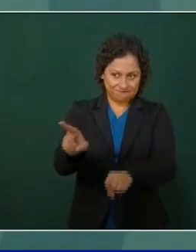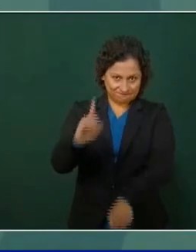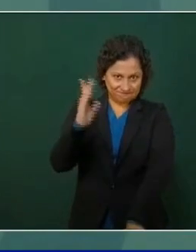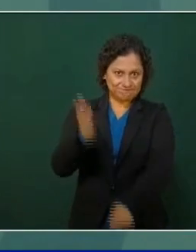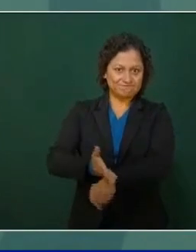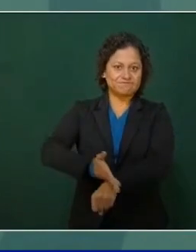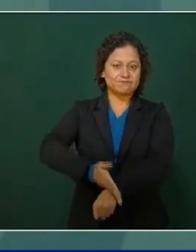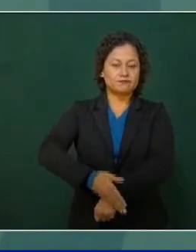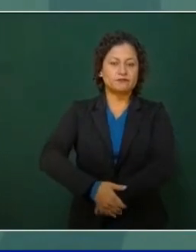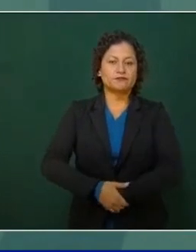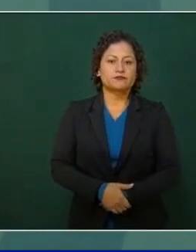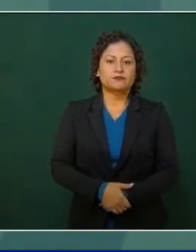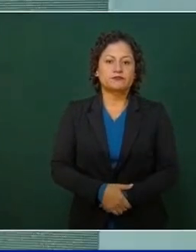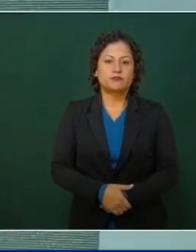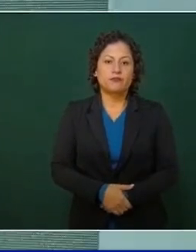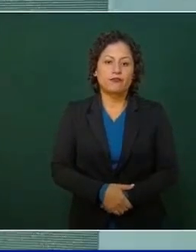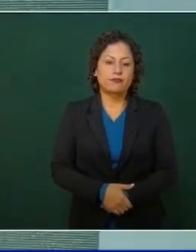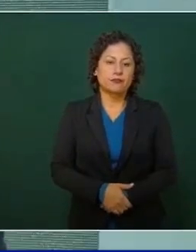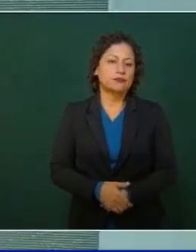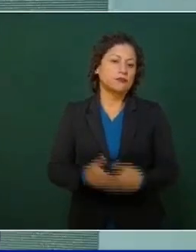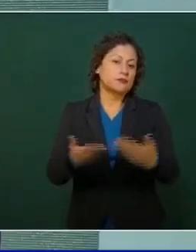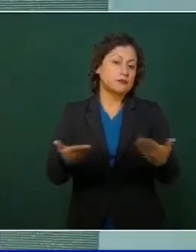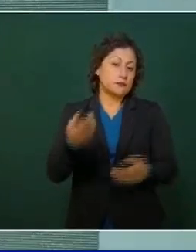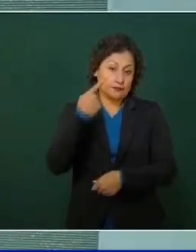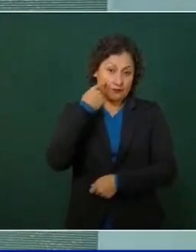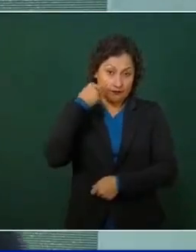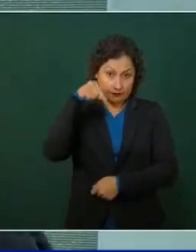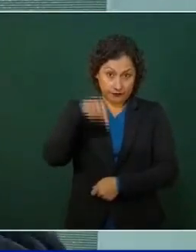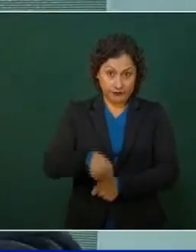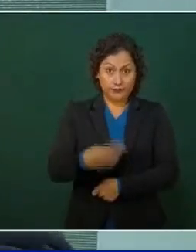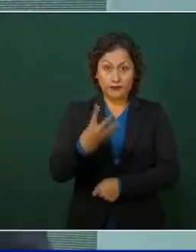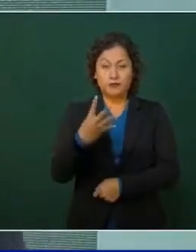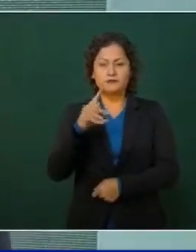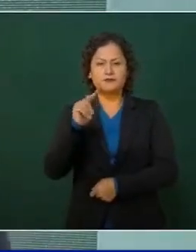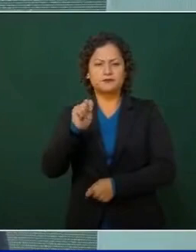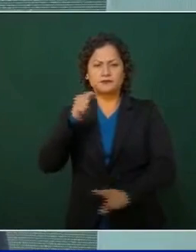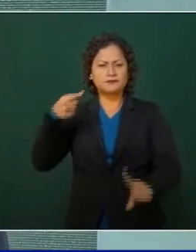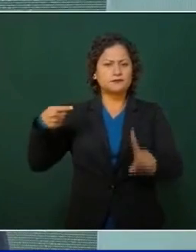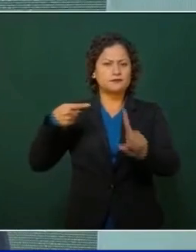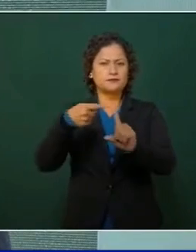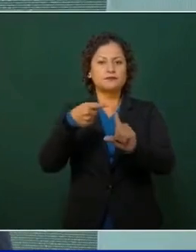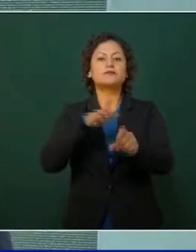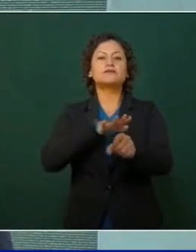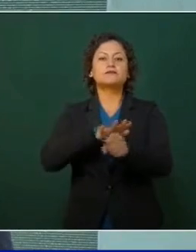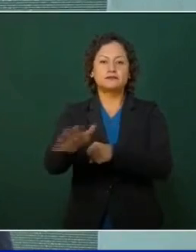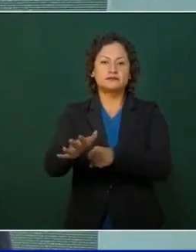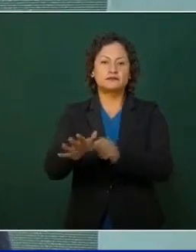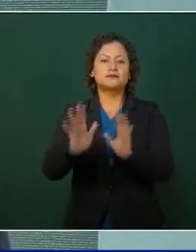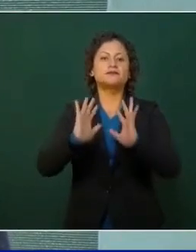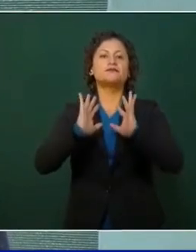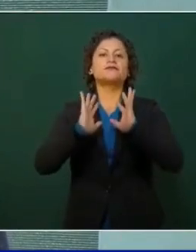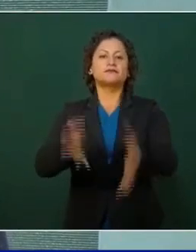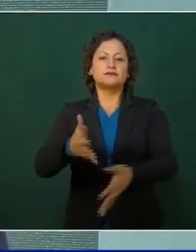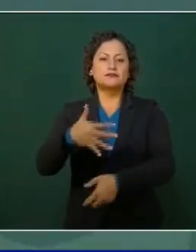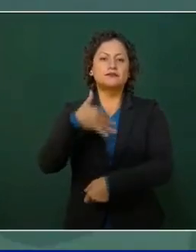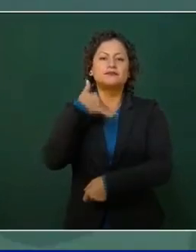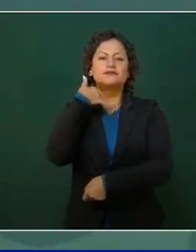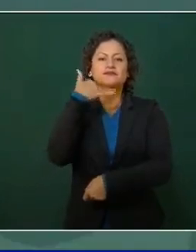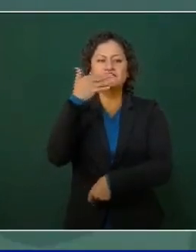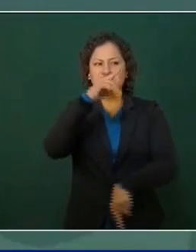El propósito de la Cuarta Transformación es desterrar la corrupción,